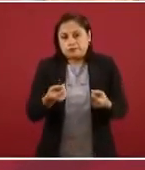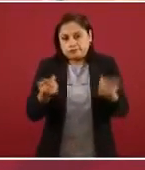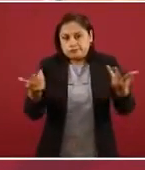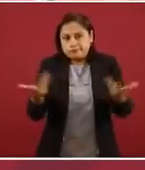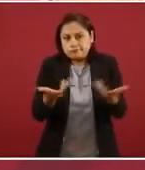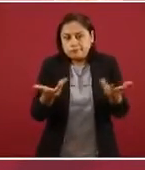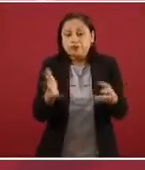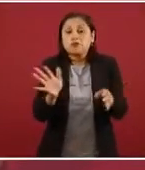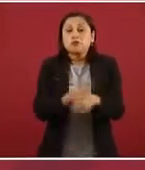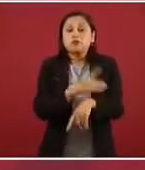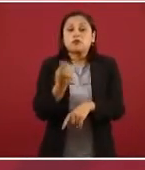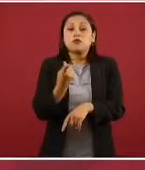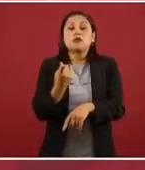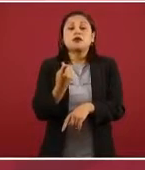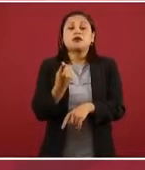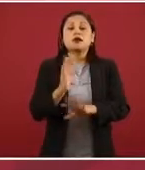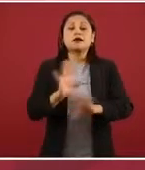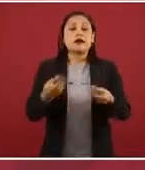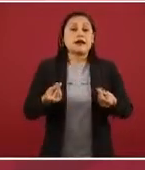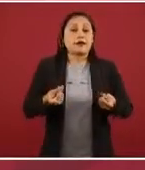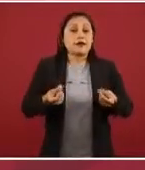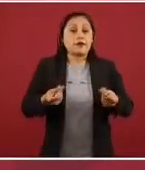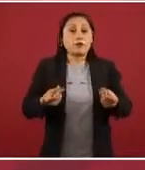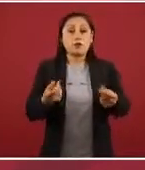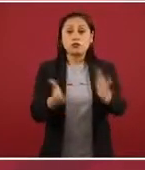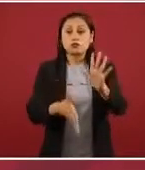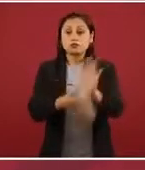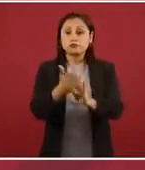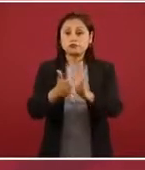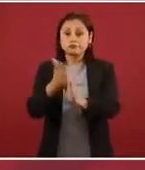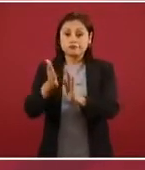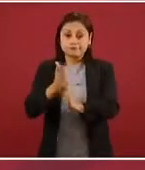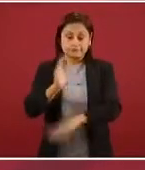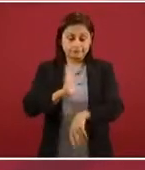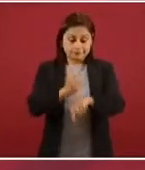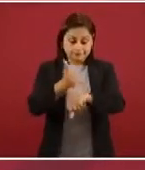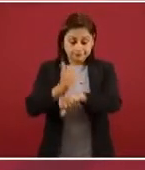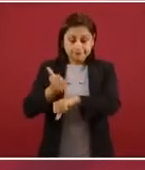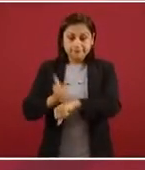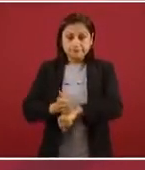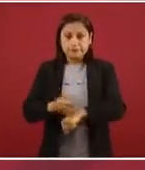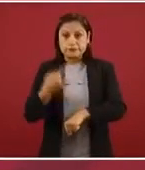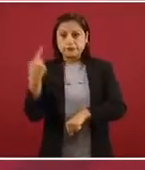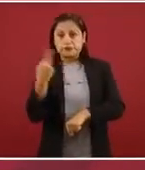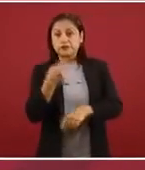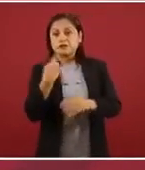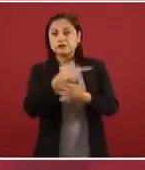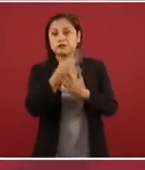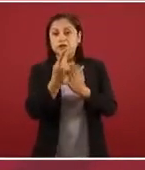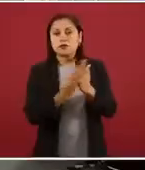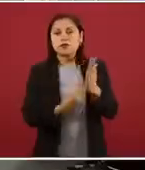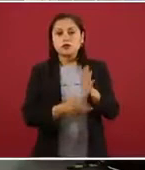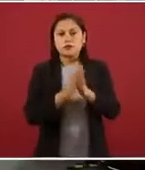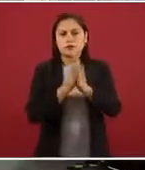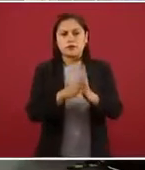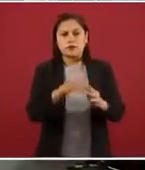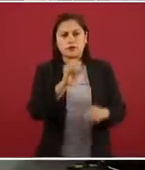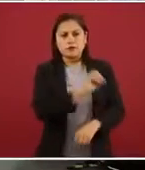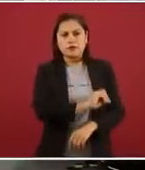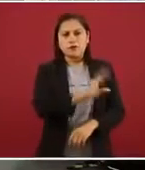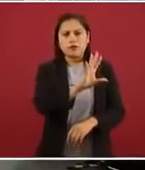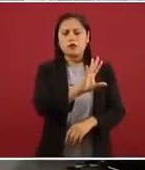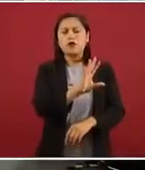ya tener la infraestructura. Este programa, a ver si ponen la lámina de nuevo,